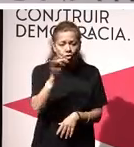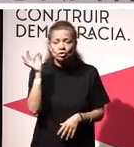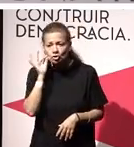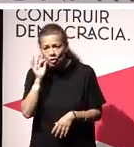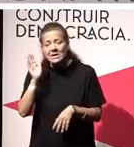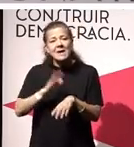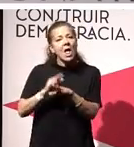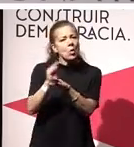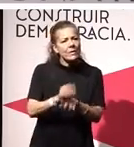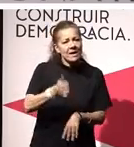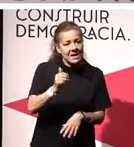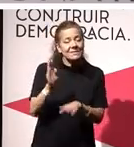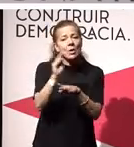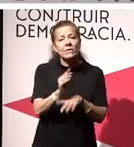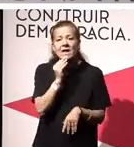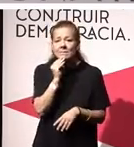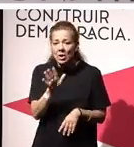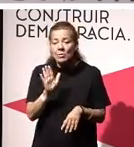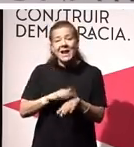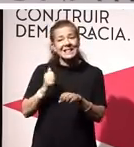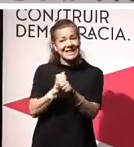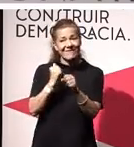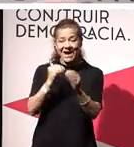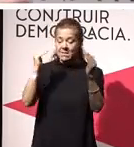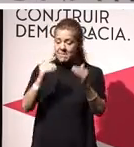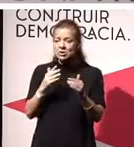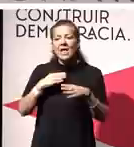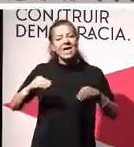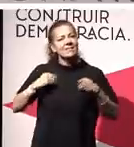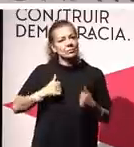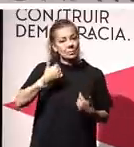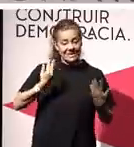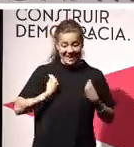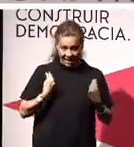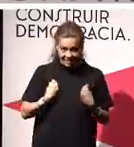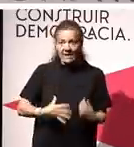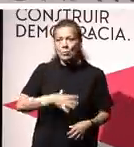para cuidar más, para cuidar mejor, para trabajar menos y para disfrutar más de la vida, que también